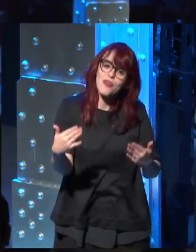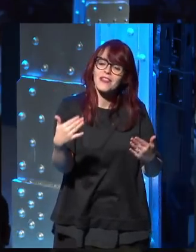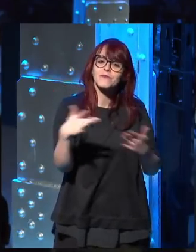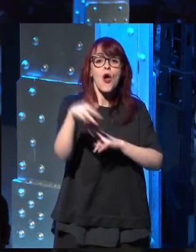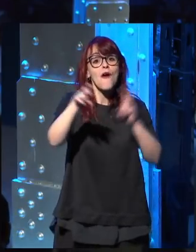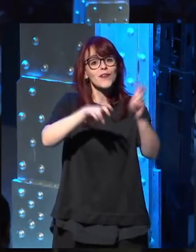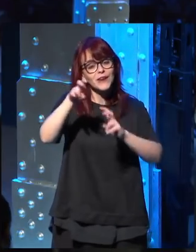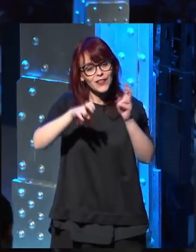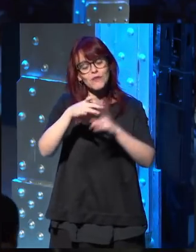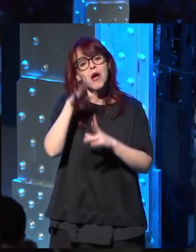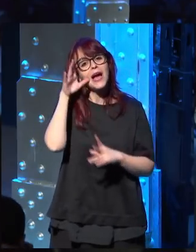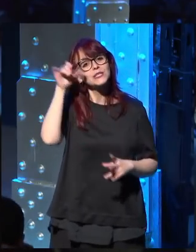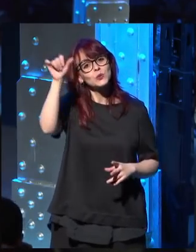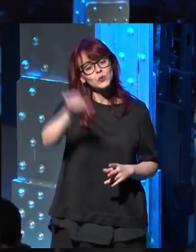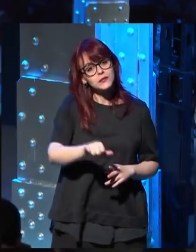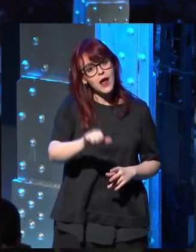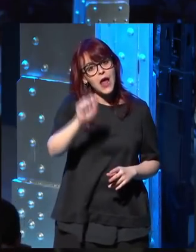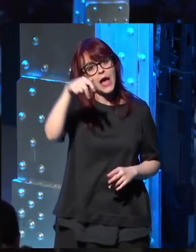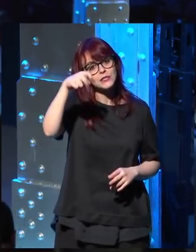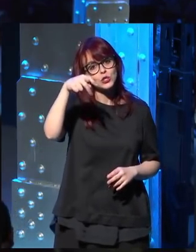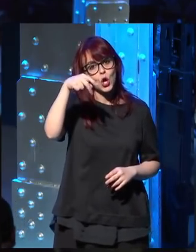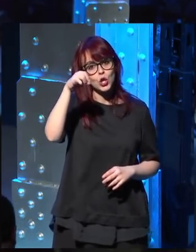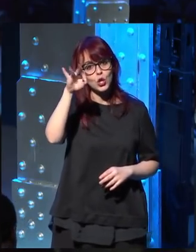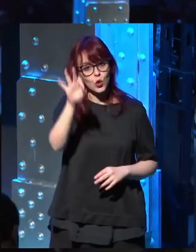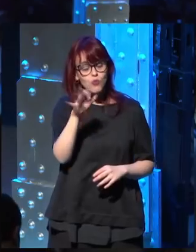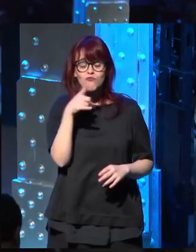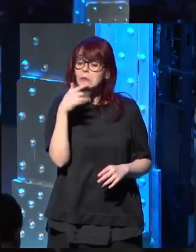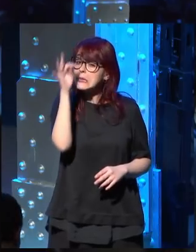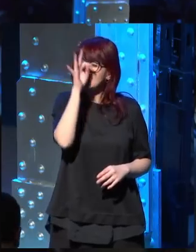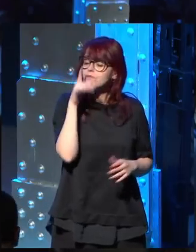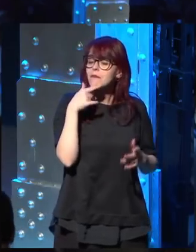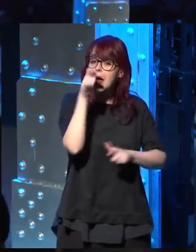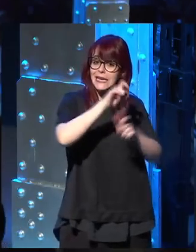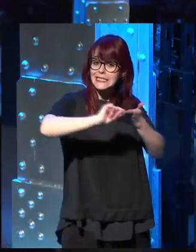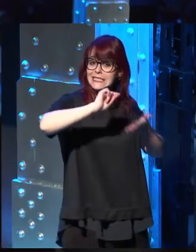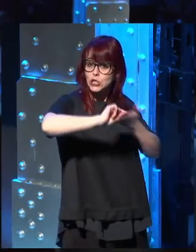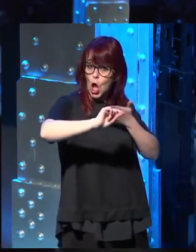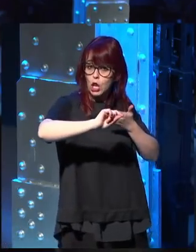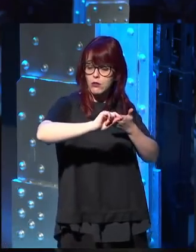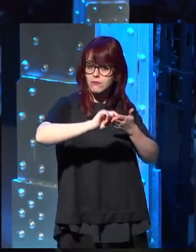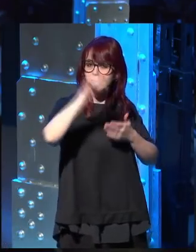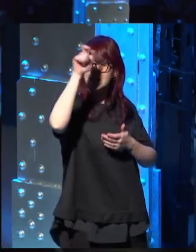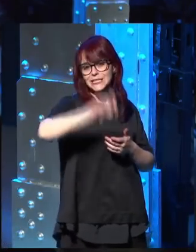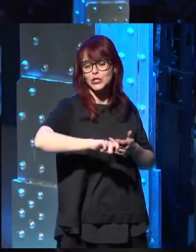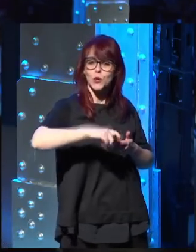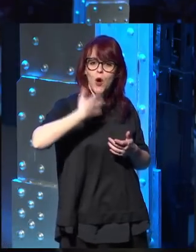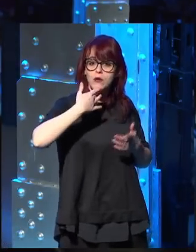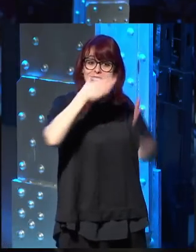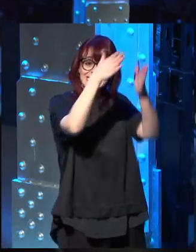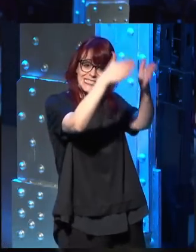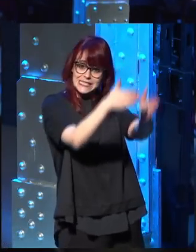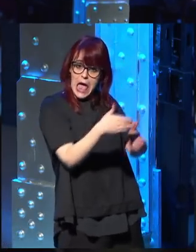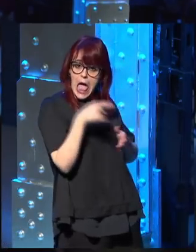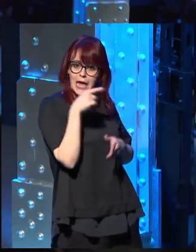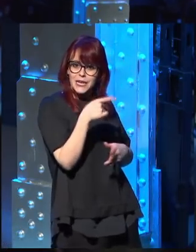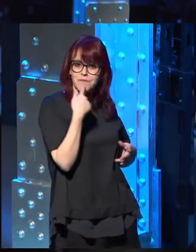haber venido a escuchar a Antonio. Yo tengo la teoría que los escritores sois una especie de seres